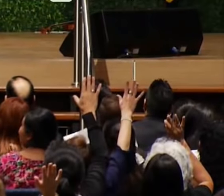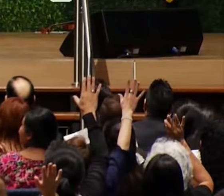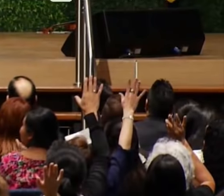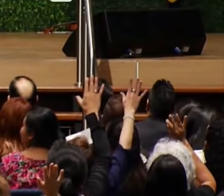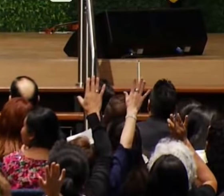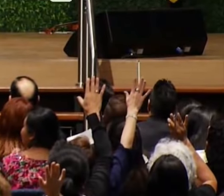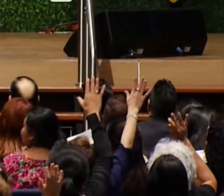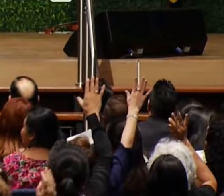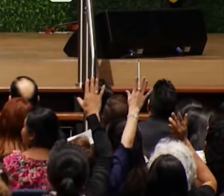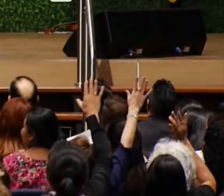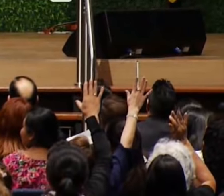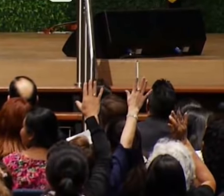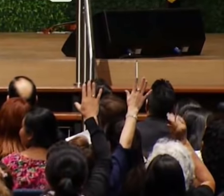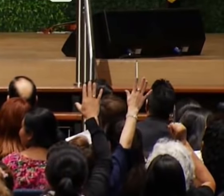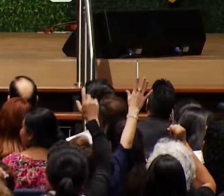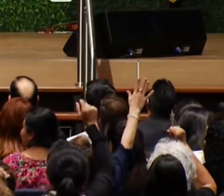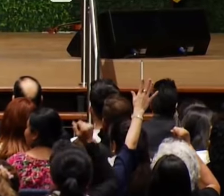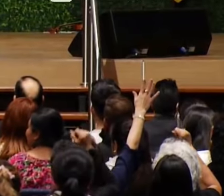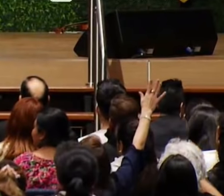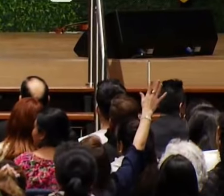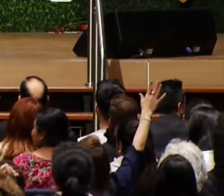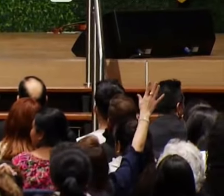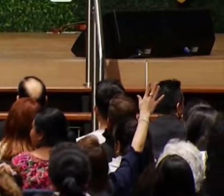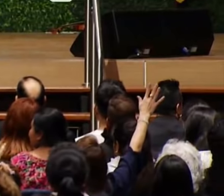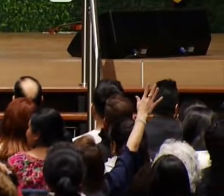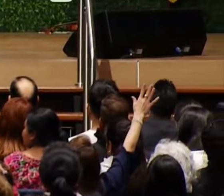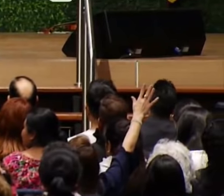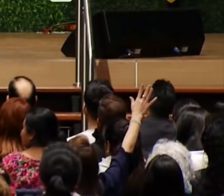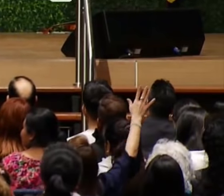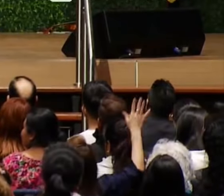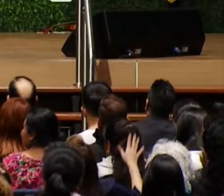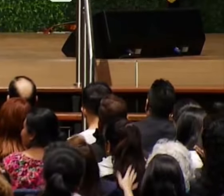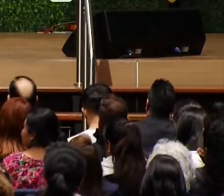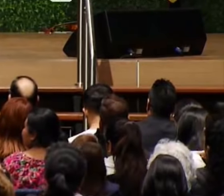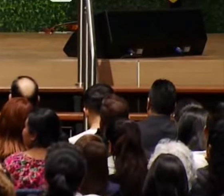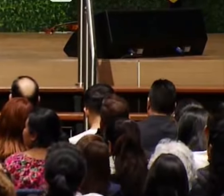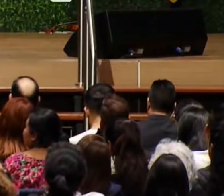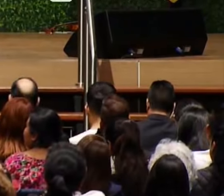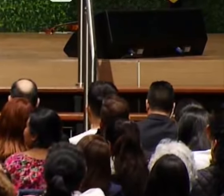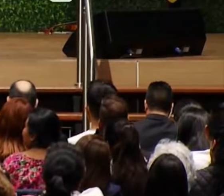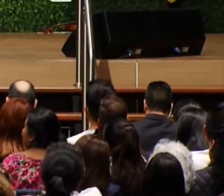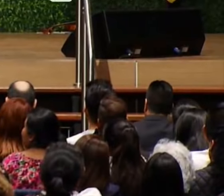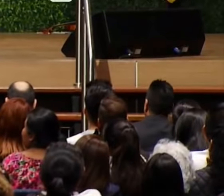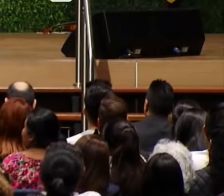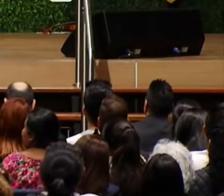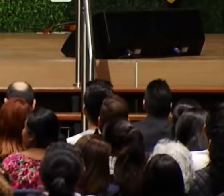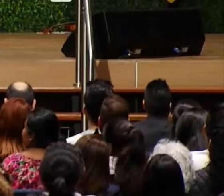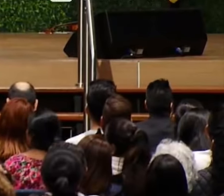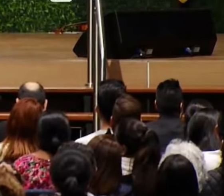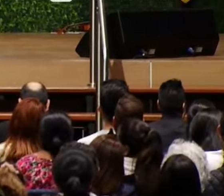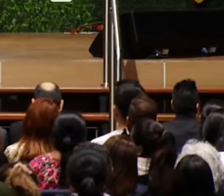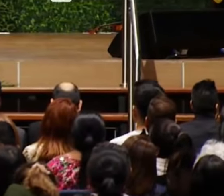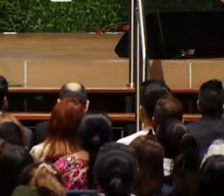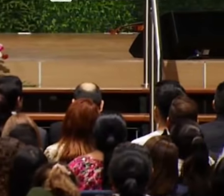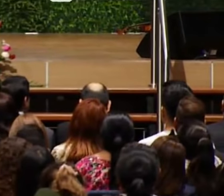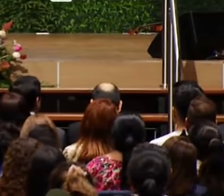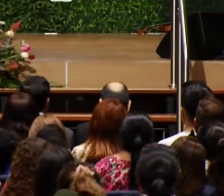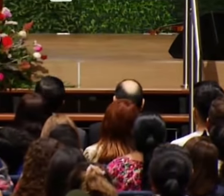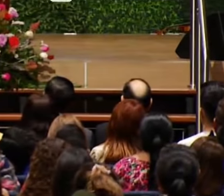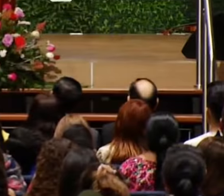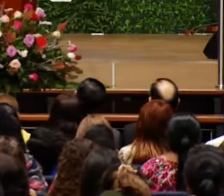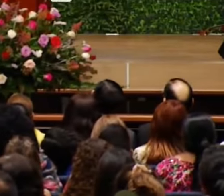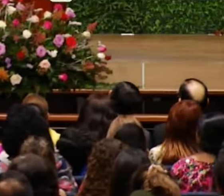voy a No, eso dice bastante de usted. Digo yo, pues. Pero volvamos al punto. Entonces, cuando